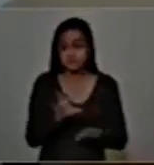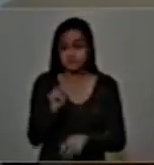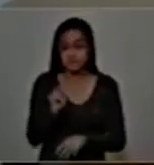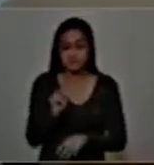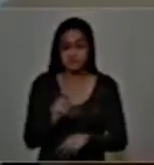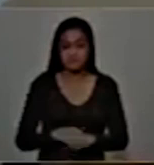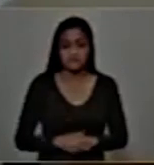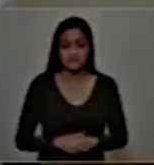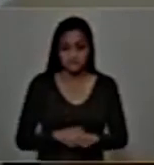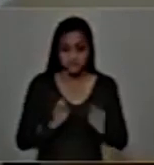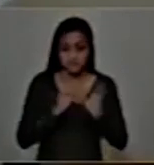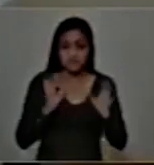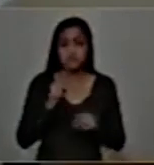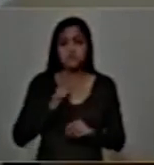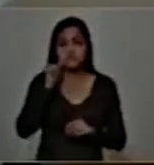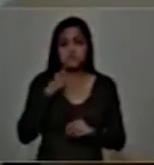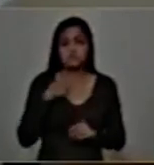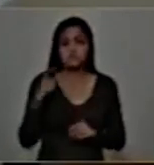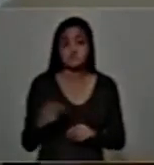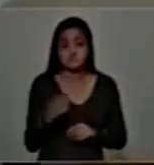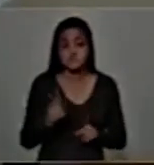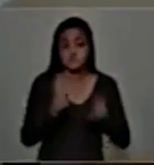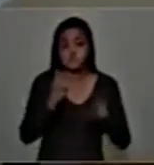esa posición.